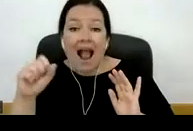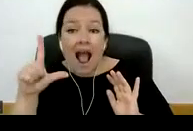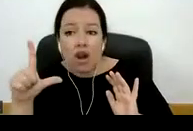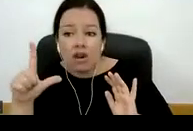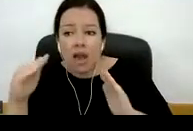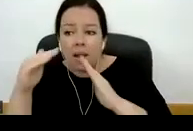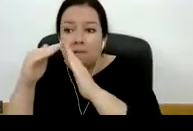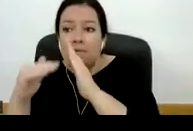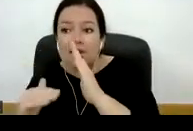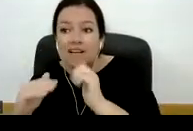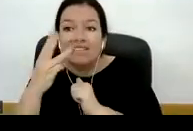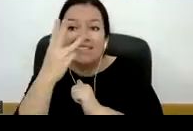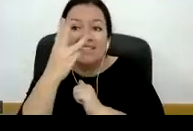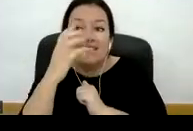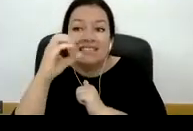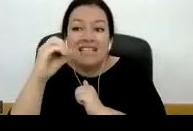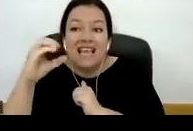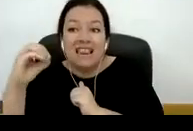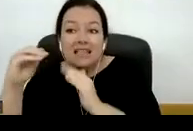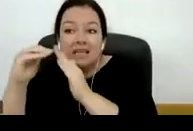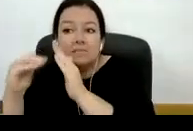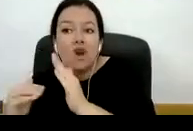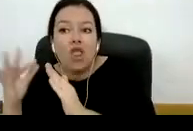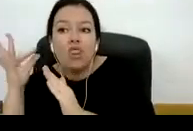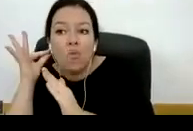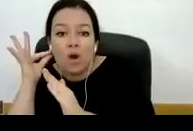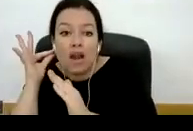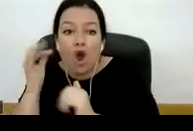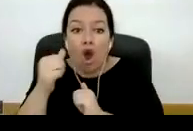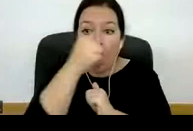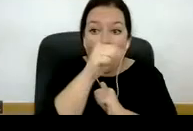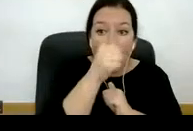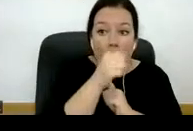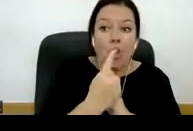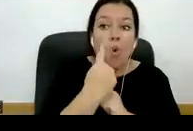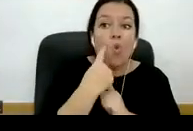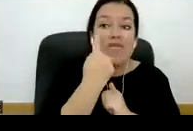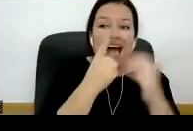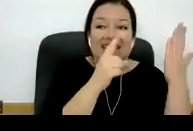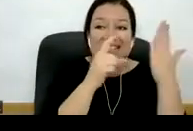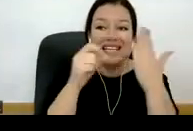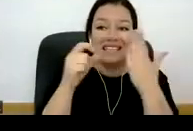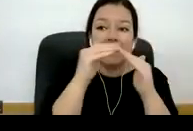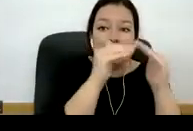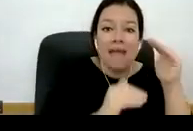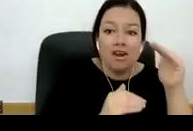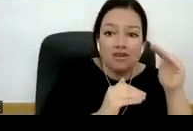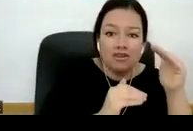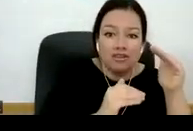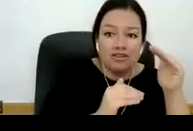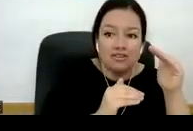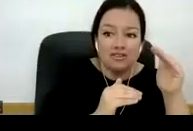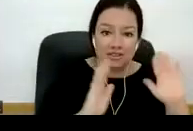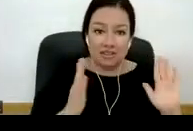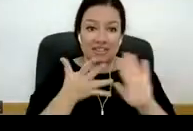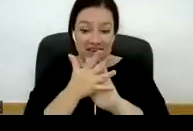baje hasta 300 kilocalorías al día en mujeres y hasta 600 kilocalorías al día en hombres. Y sin embargo, o sea,